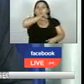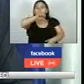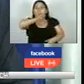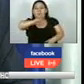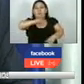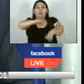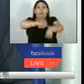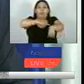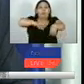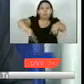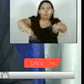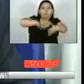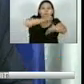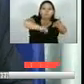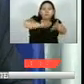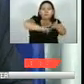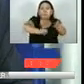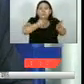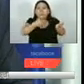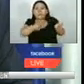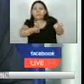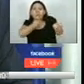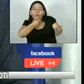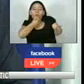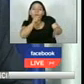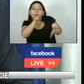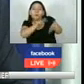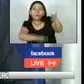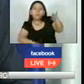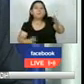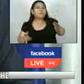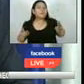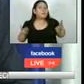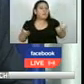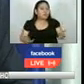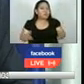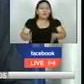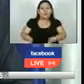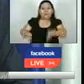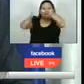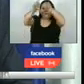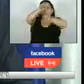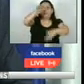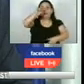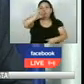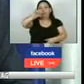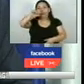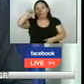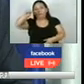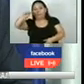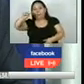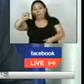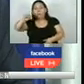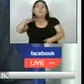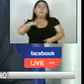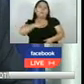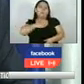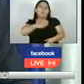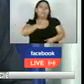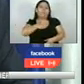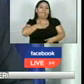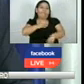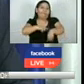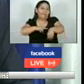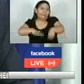los pagos atrasados, según el último informe de coyuntura del Instituto Salvadoreño de Seguro Social, los pagos